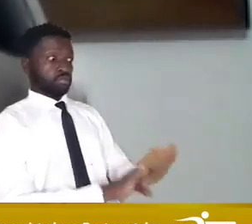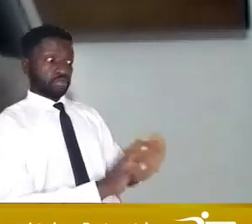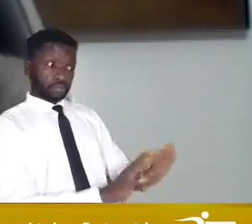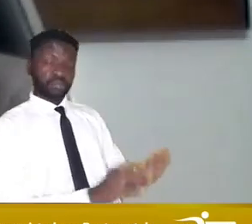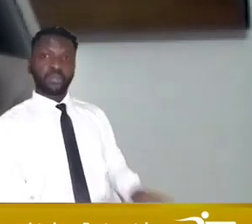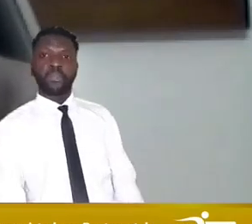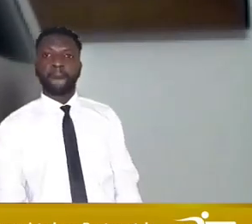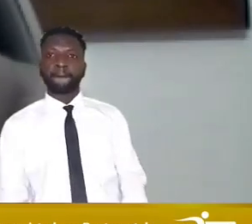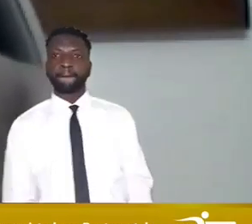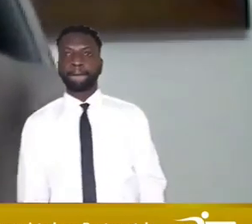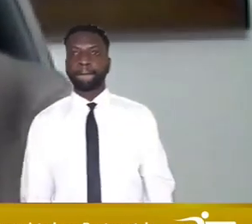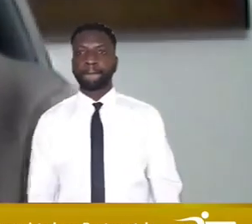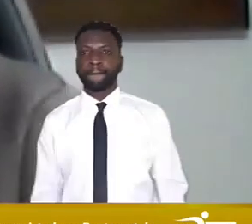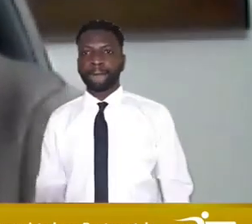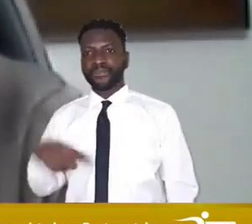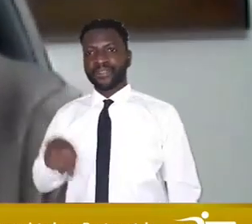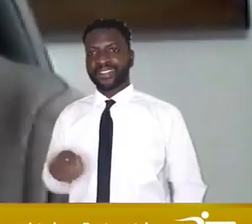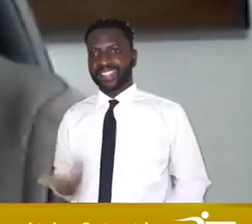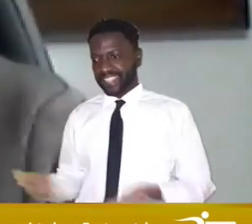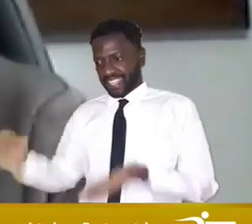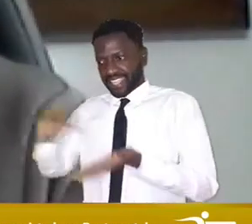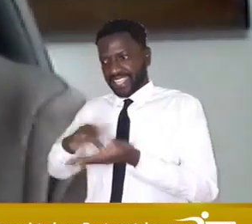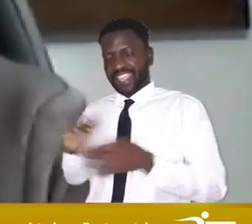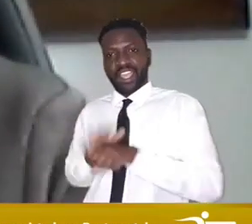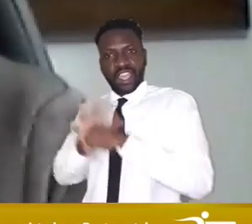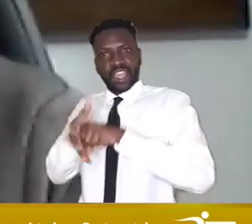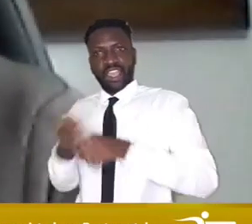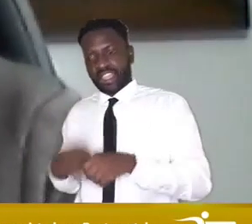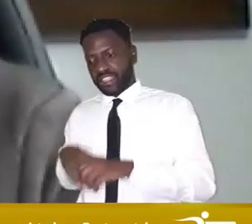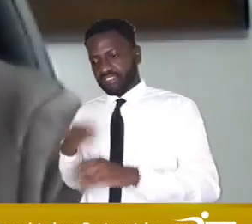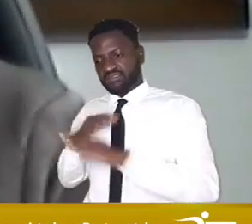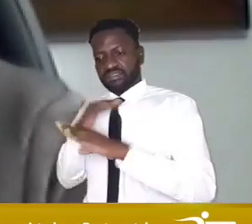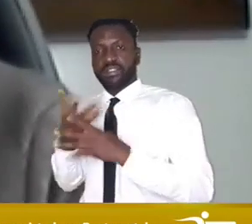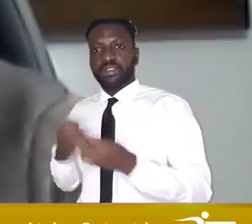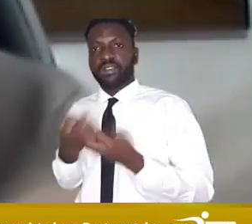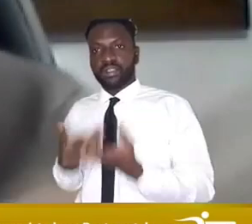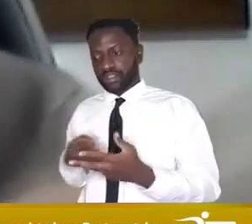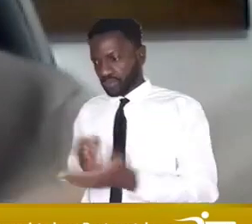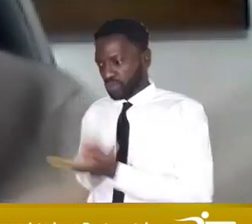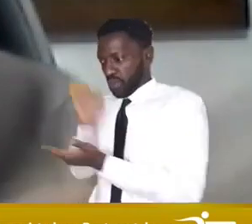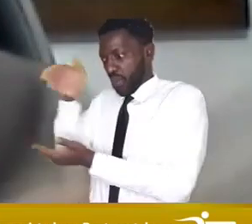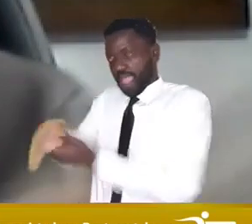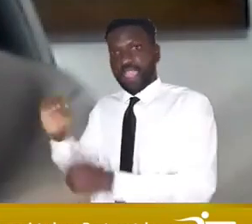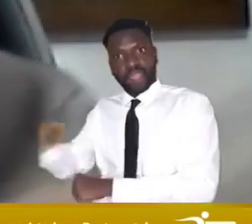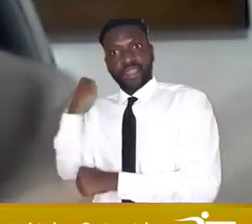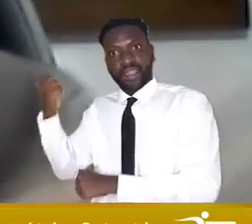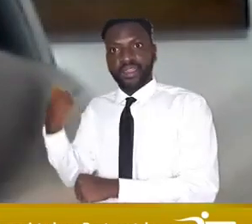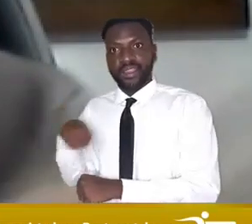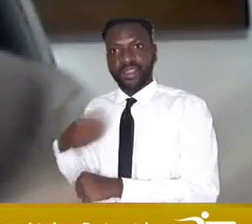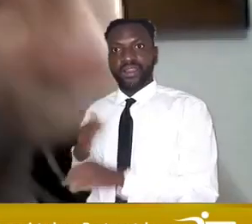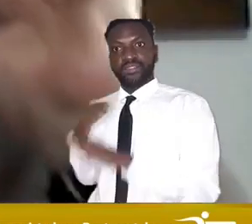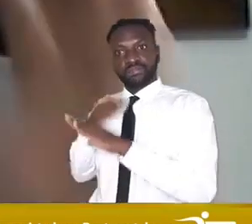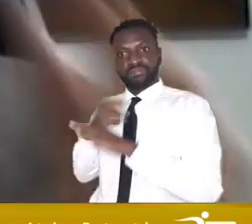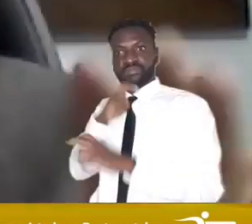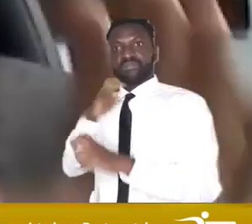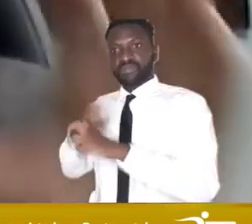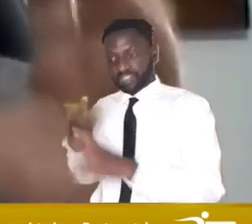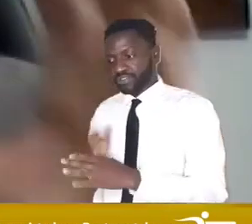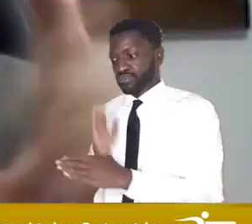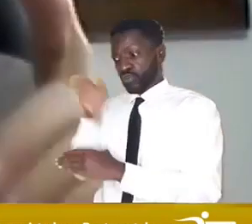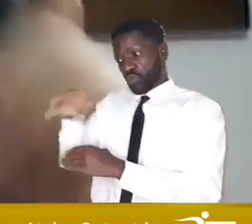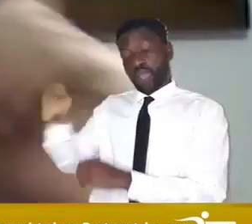Así que las cosas que se someten a prueba son las que uno supone que van a pasar la prueba. Cuando dice ya pruébelo, es porque ha